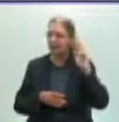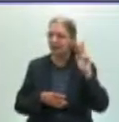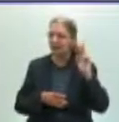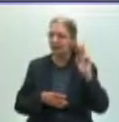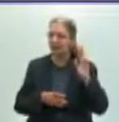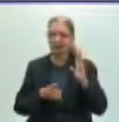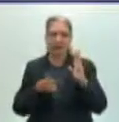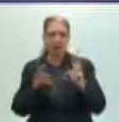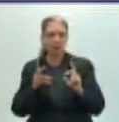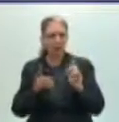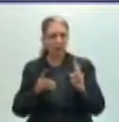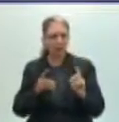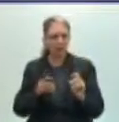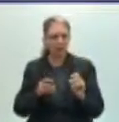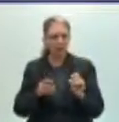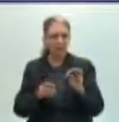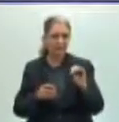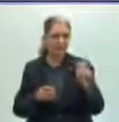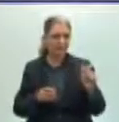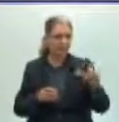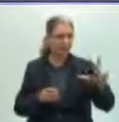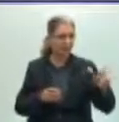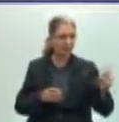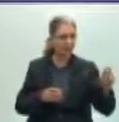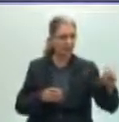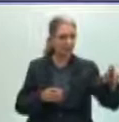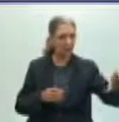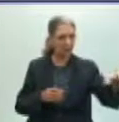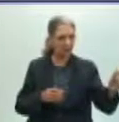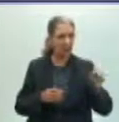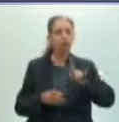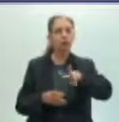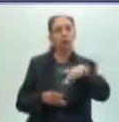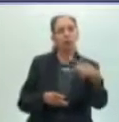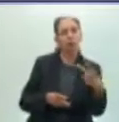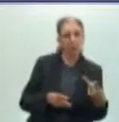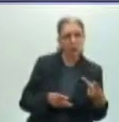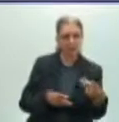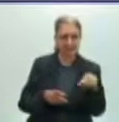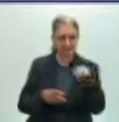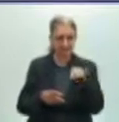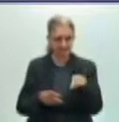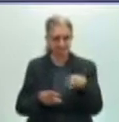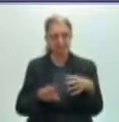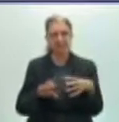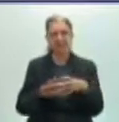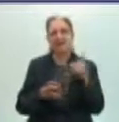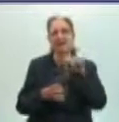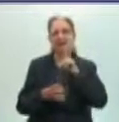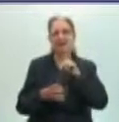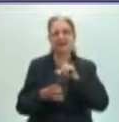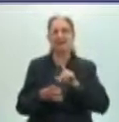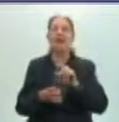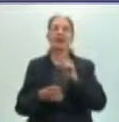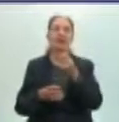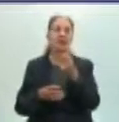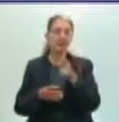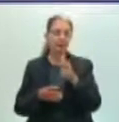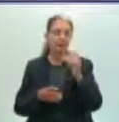hectáreas dedicadas a la siembra de malanga, ya habíamos indicado que era el doble de este